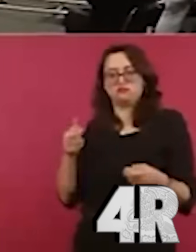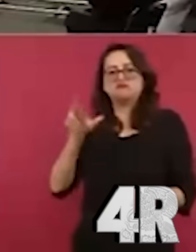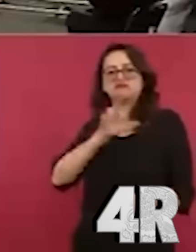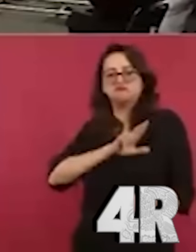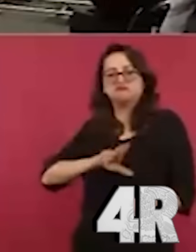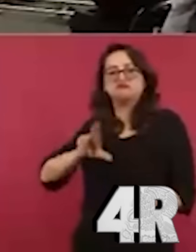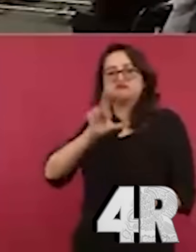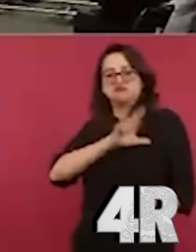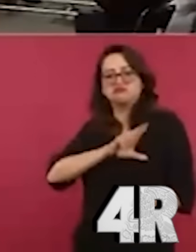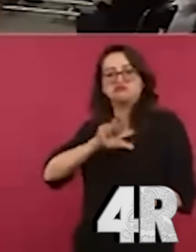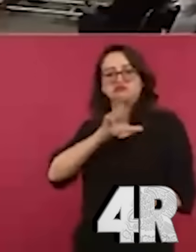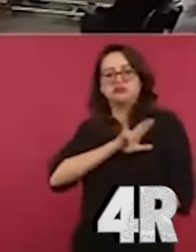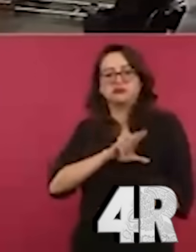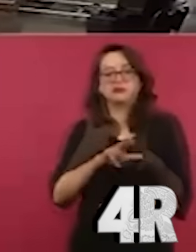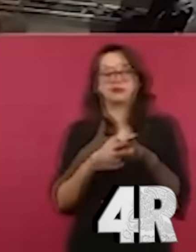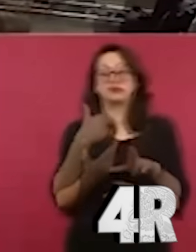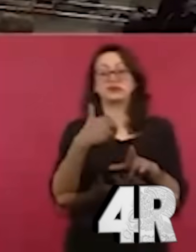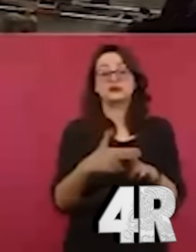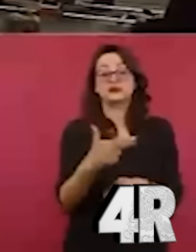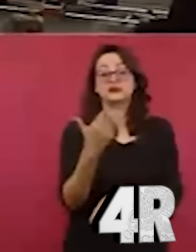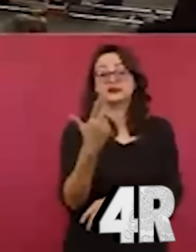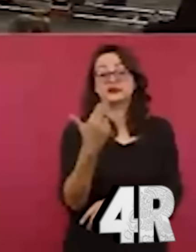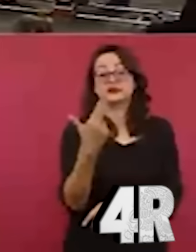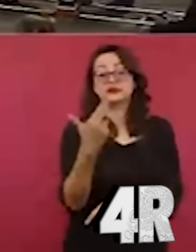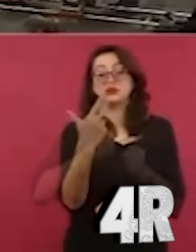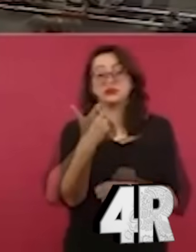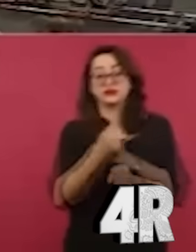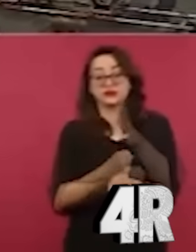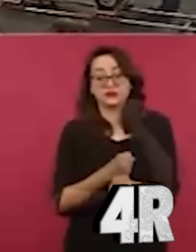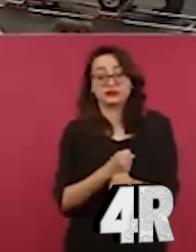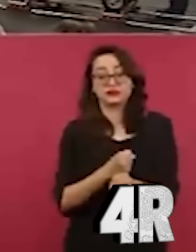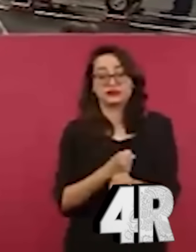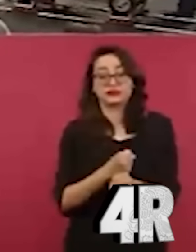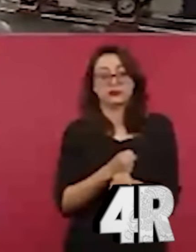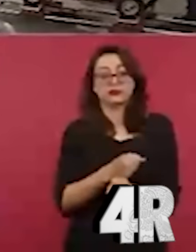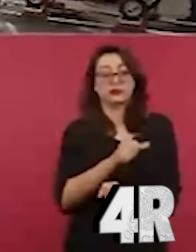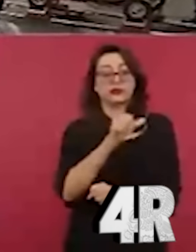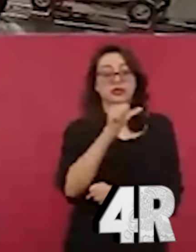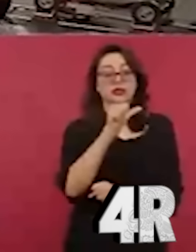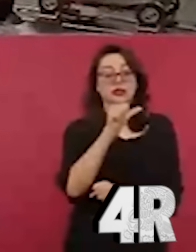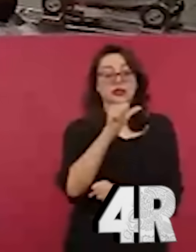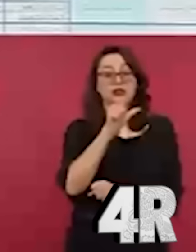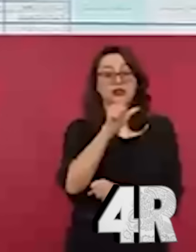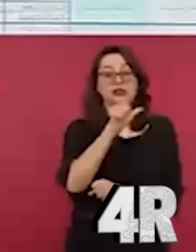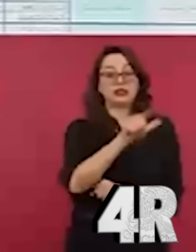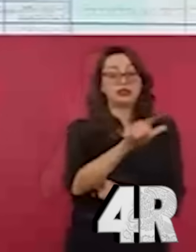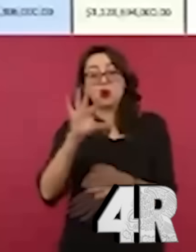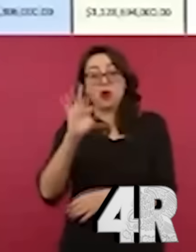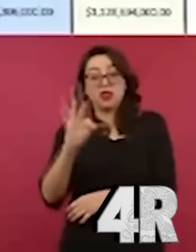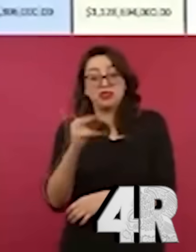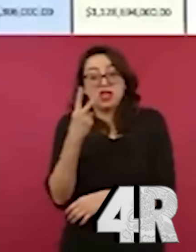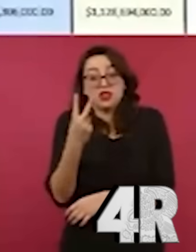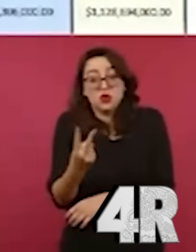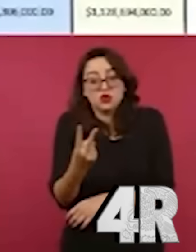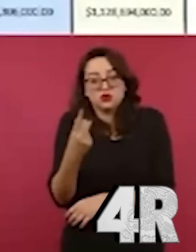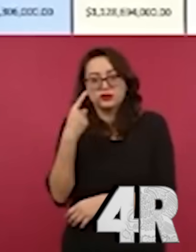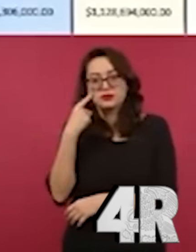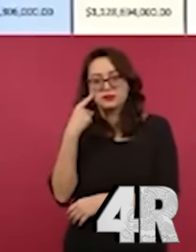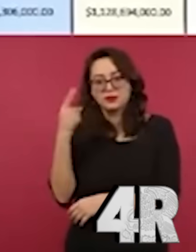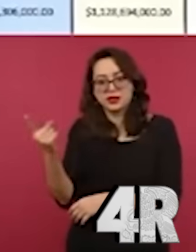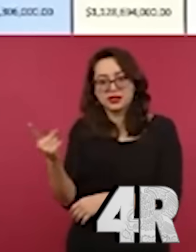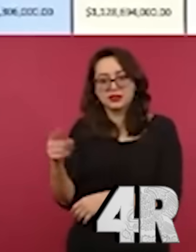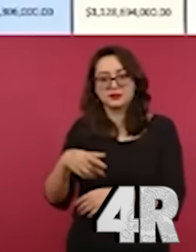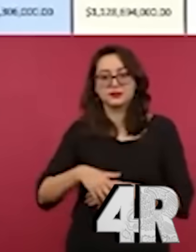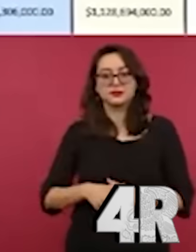una concesión 25 años, vigencia del 17 al 42. Yo creo que en el